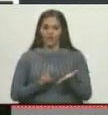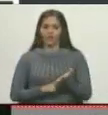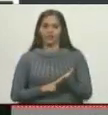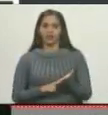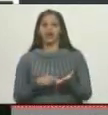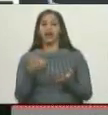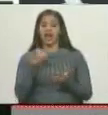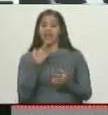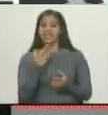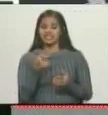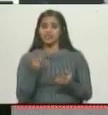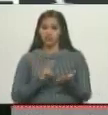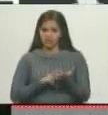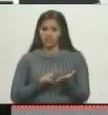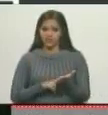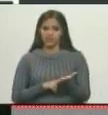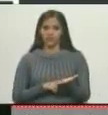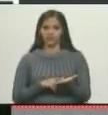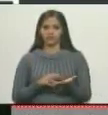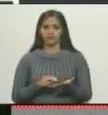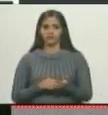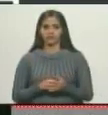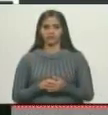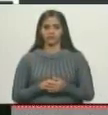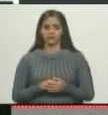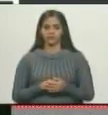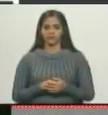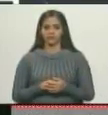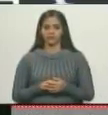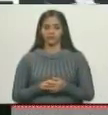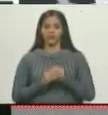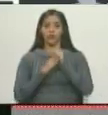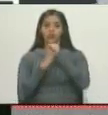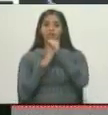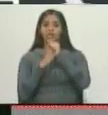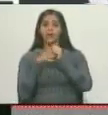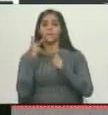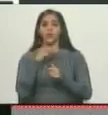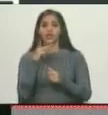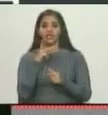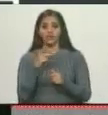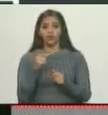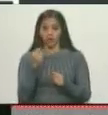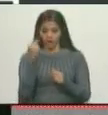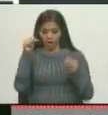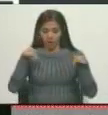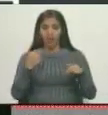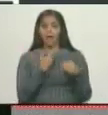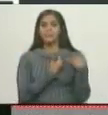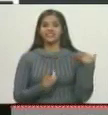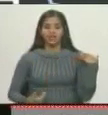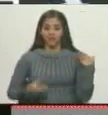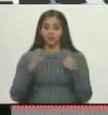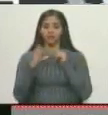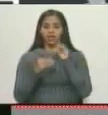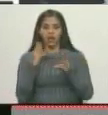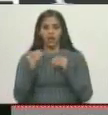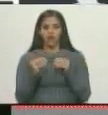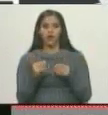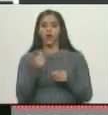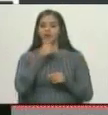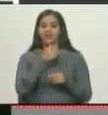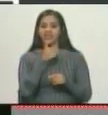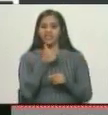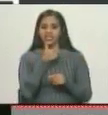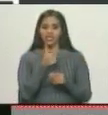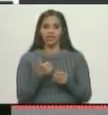que decirlo con sinceridad, que un líder político, en este caso un presidente, dialogue con quienes le ponen